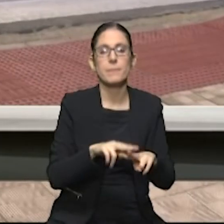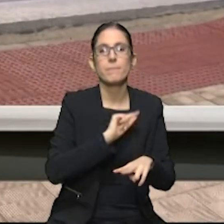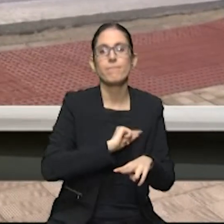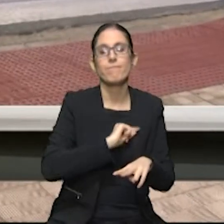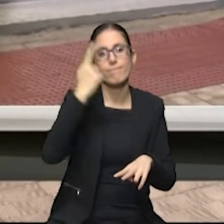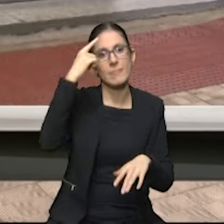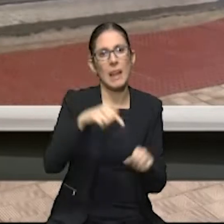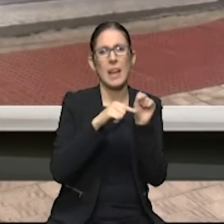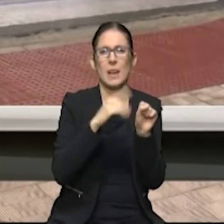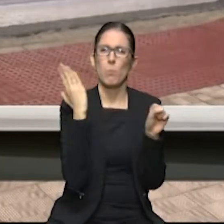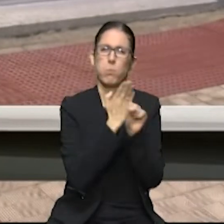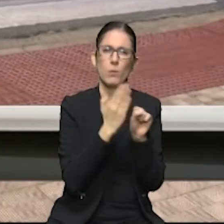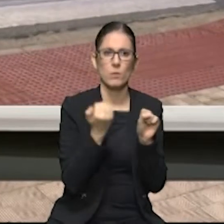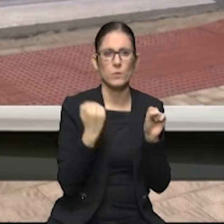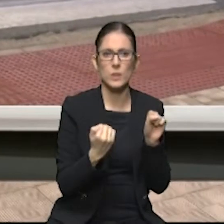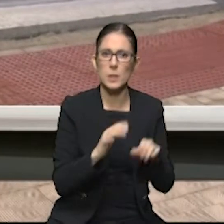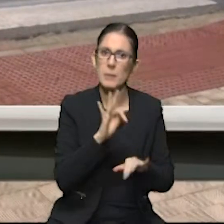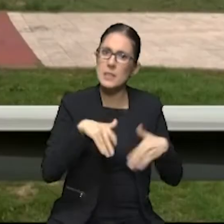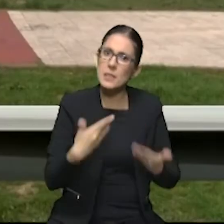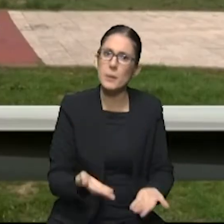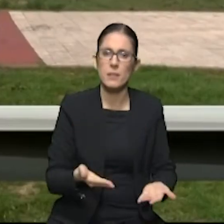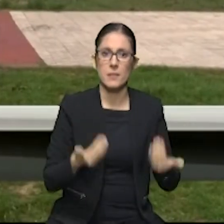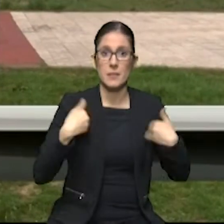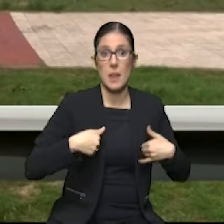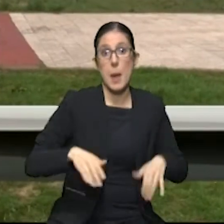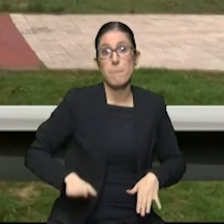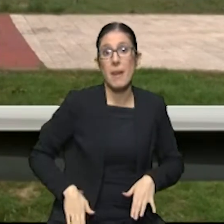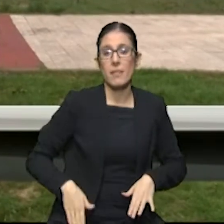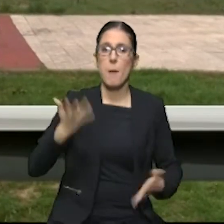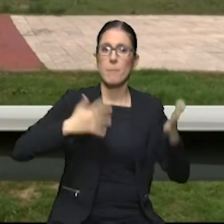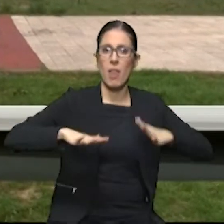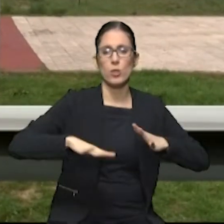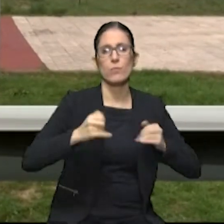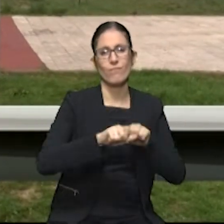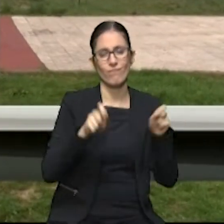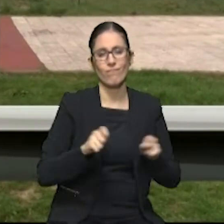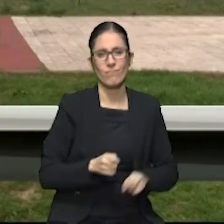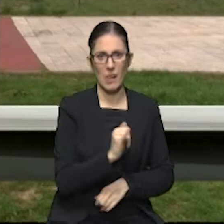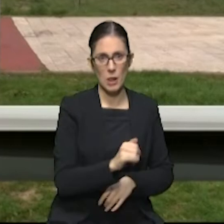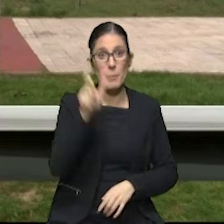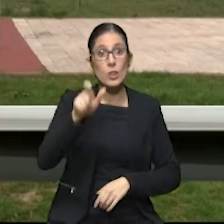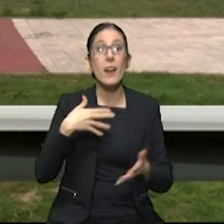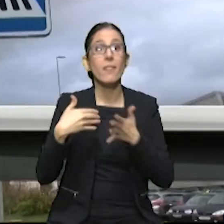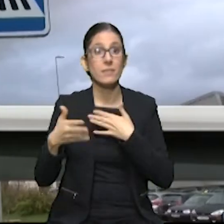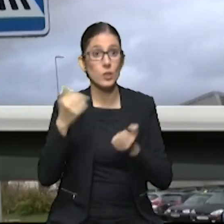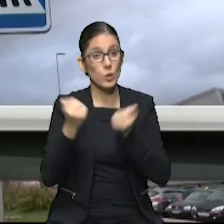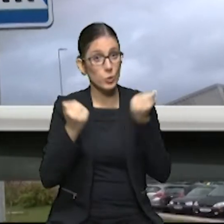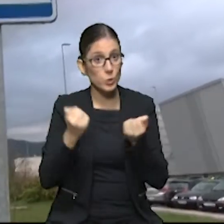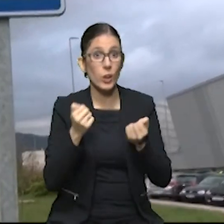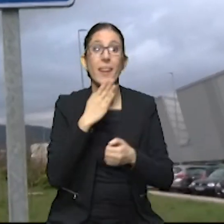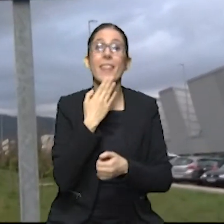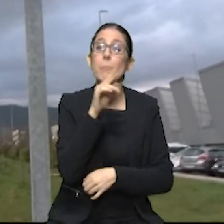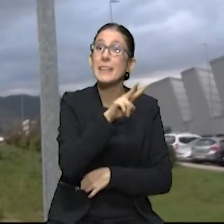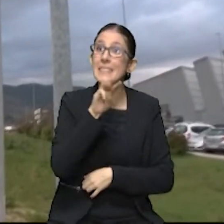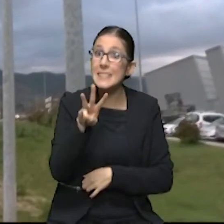un traumatismo craneoencefálico y distintas fracturas en pierna y brazos. El conductor de 23 años ha dado negativo en las pruebas de alcohol y